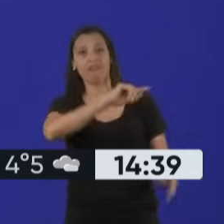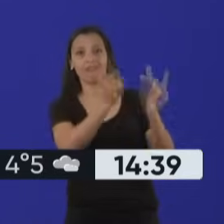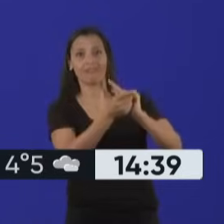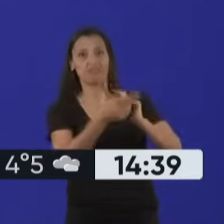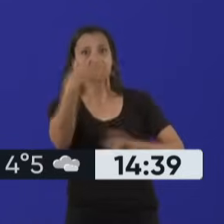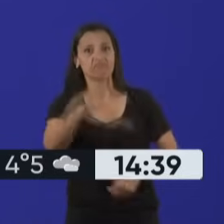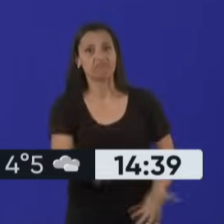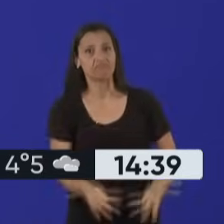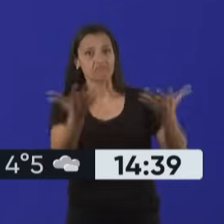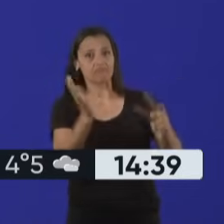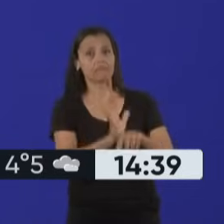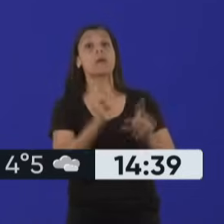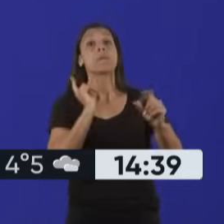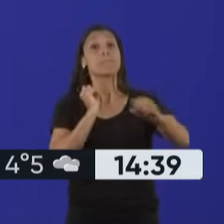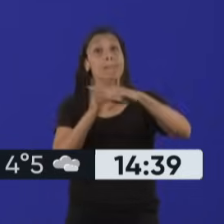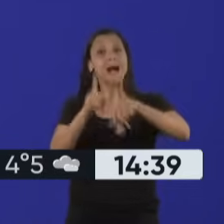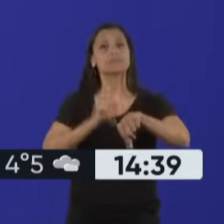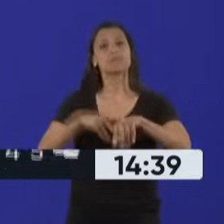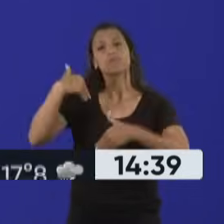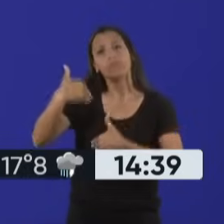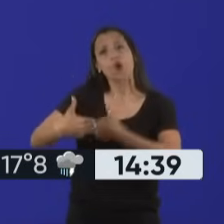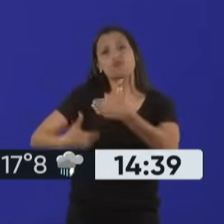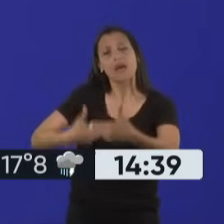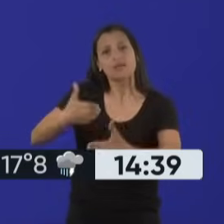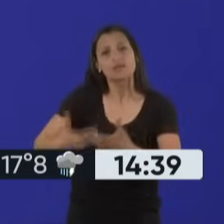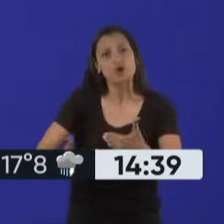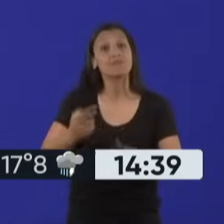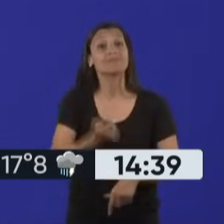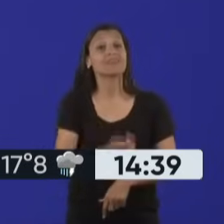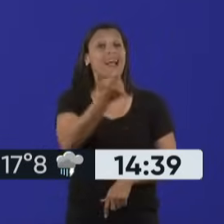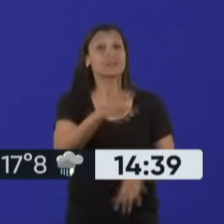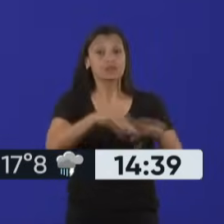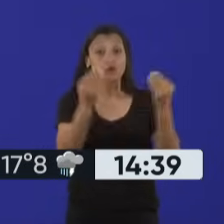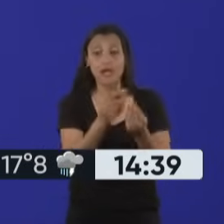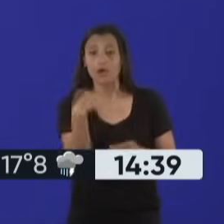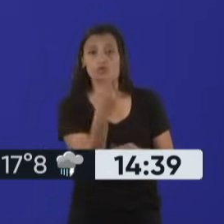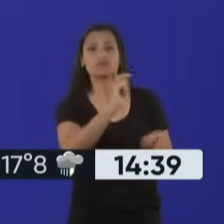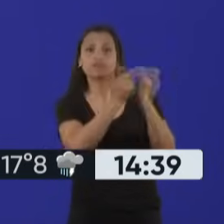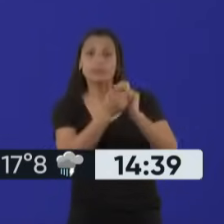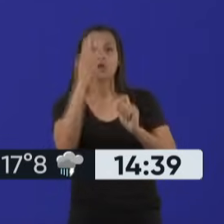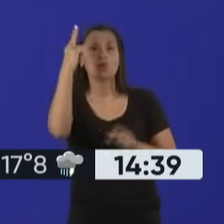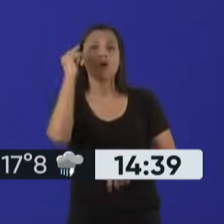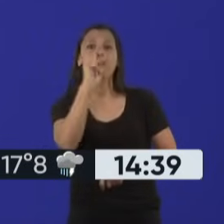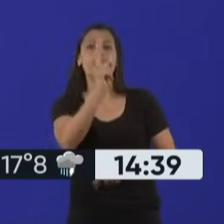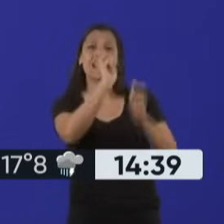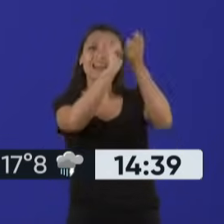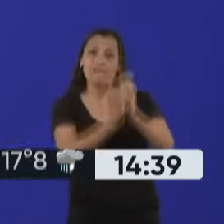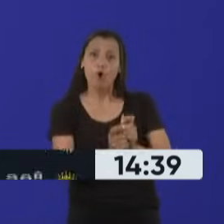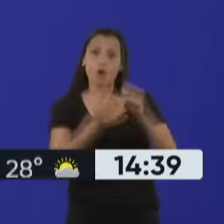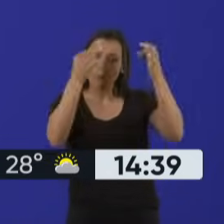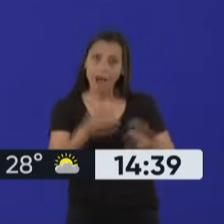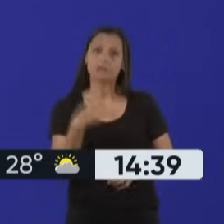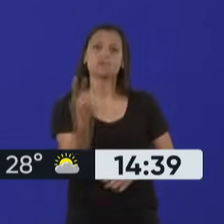Porque además todo este proceso fue acompañado por casi 9.000 reformas estructurales.